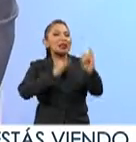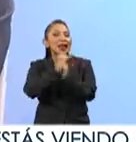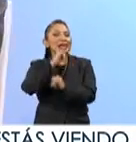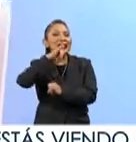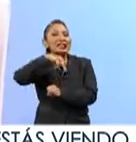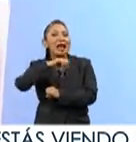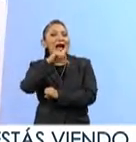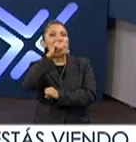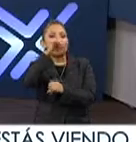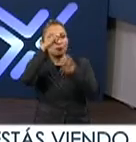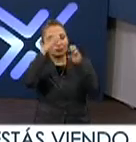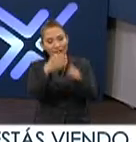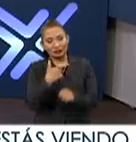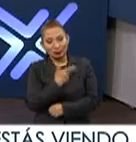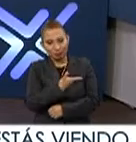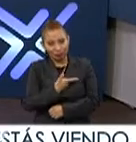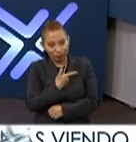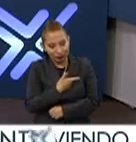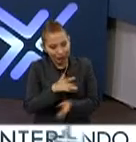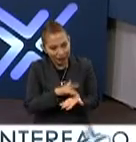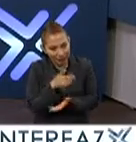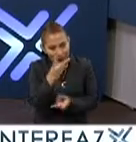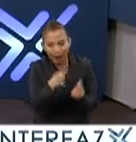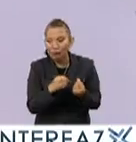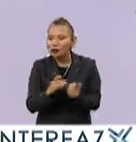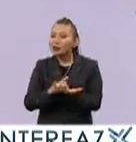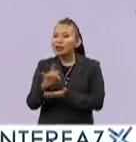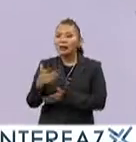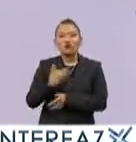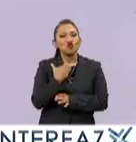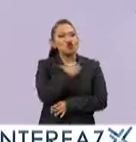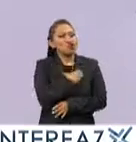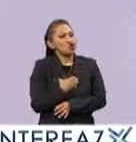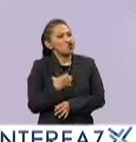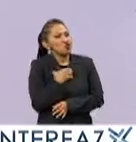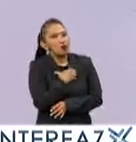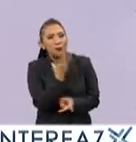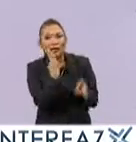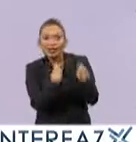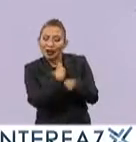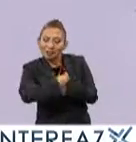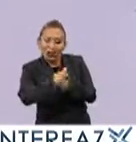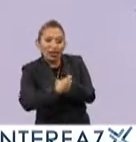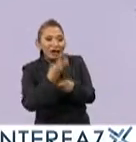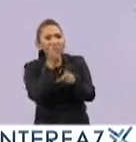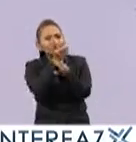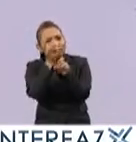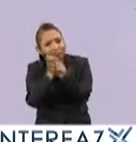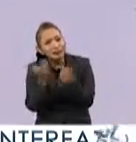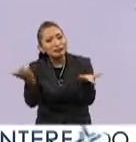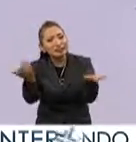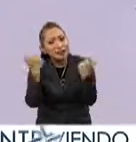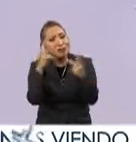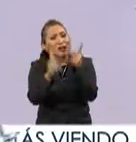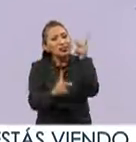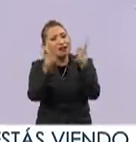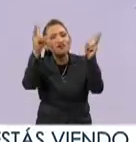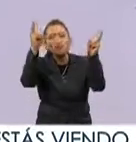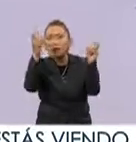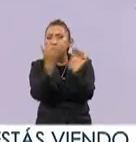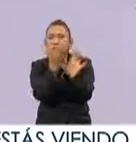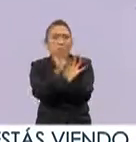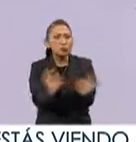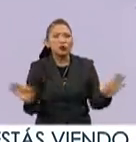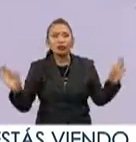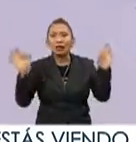del INALI. ¿Cómo estás, Gloria? Gracias por estar con nosotros. Muchísimas gracias. Estoy contenta de venir a invitar a la gente, de venir a platicar de una cosa que es